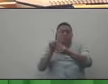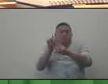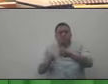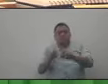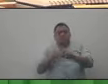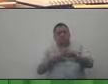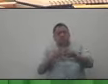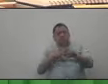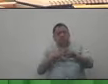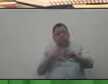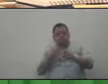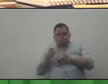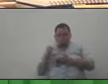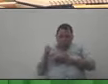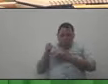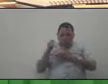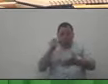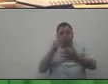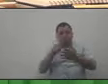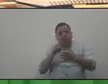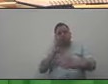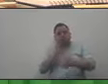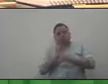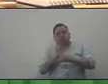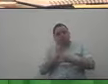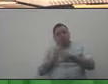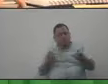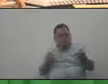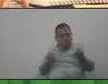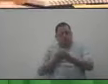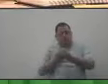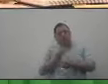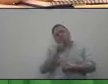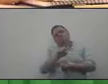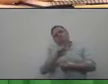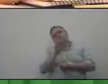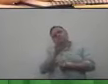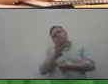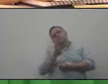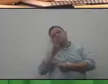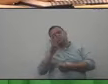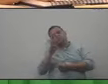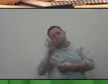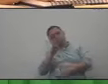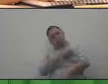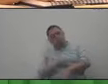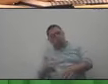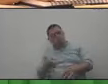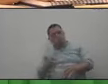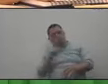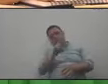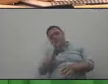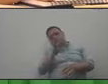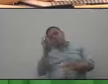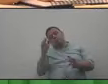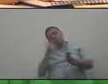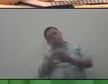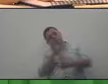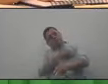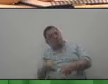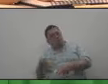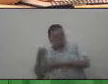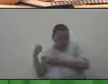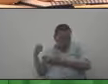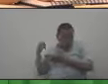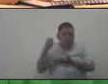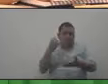de fondear financieramente a la institución con más de 140 mil millones de pesos que van específicamente para